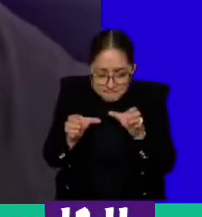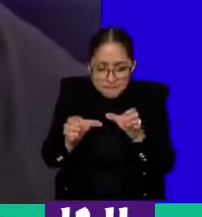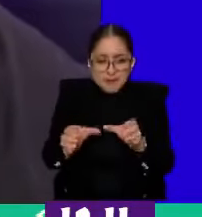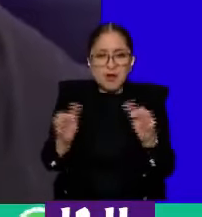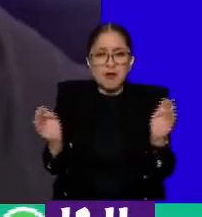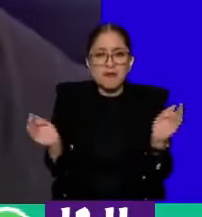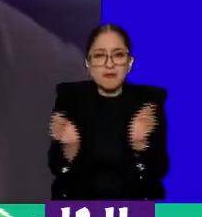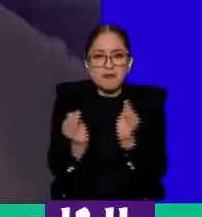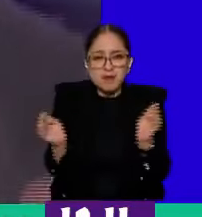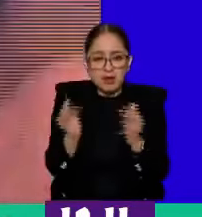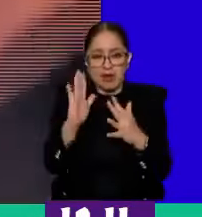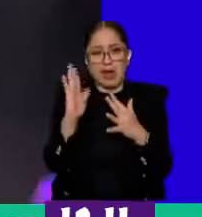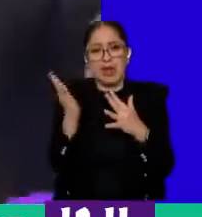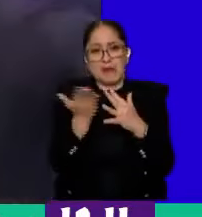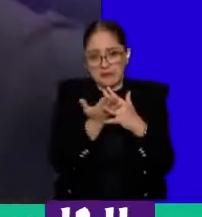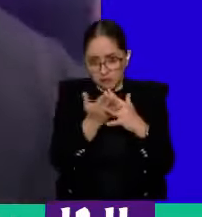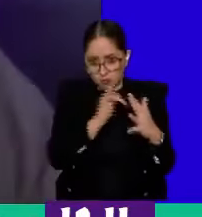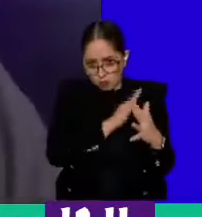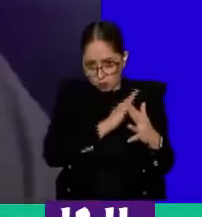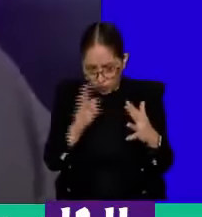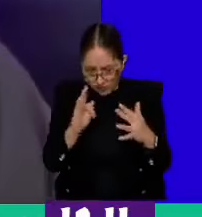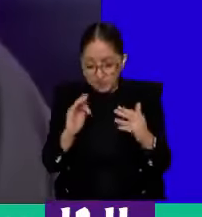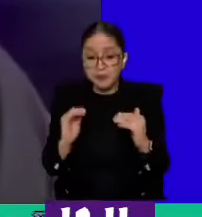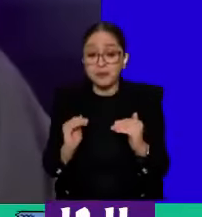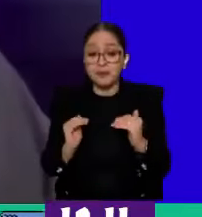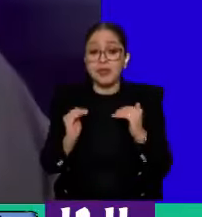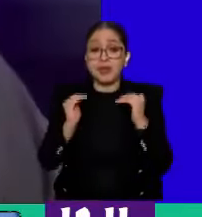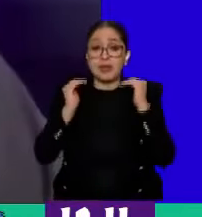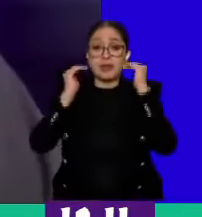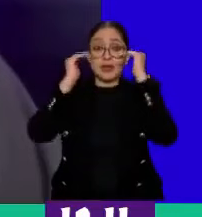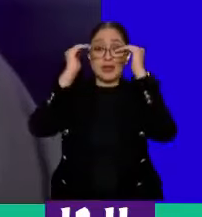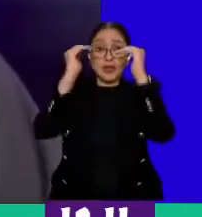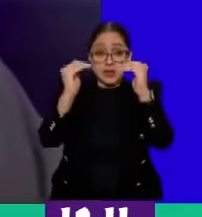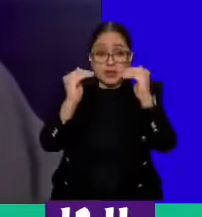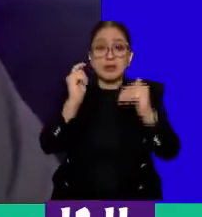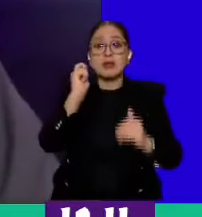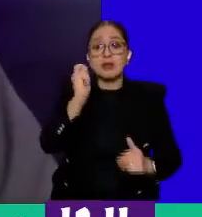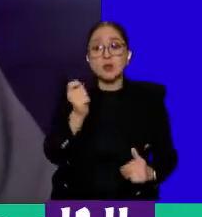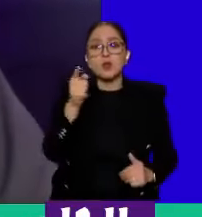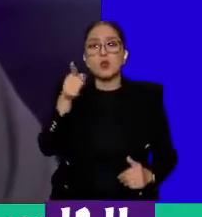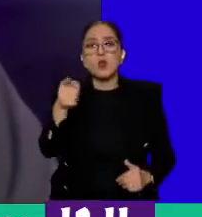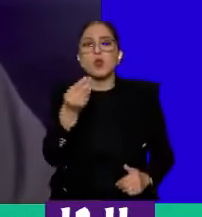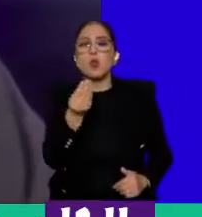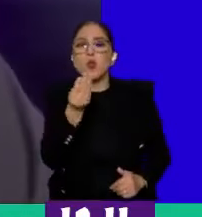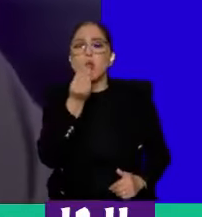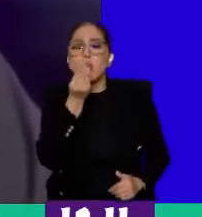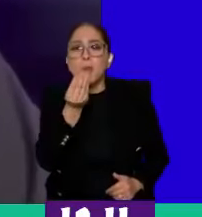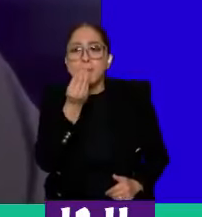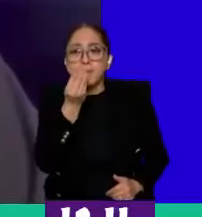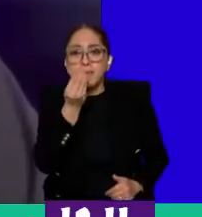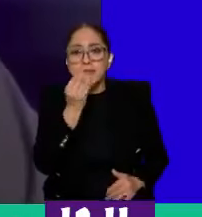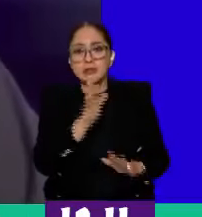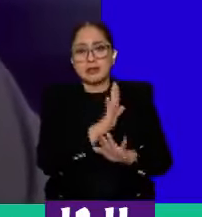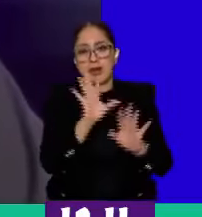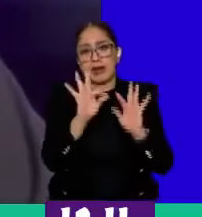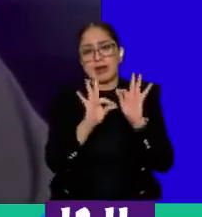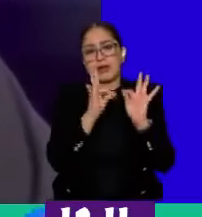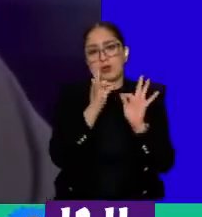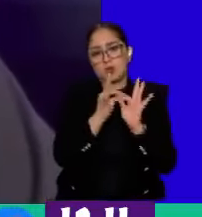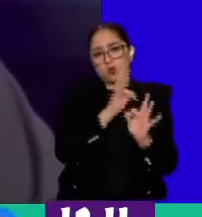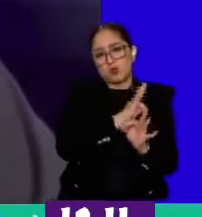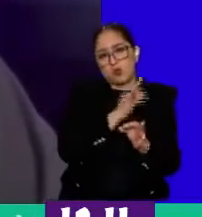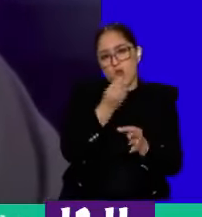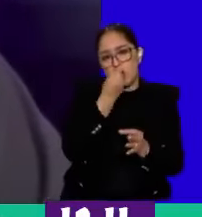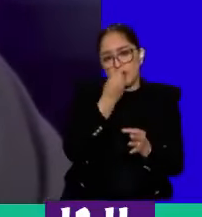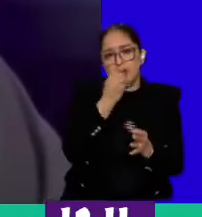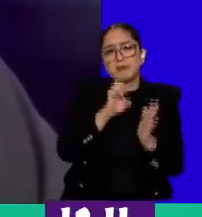que es la parte del medio. En la parte de arriba del refrigerador van los alimentos que se puede decir que ya están listos para comer, por ejemplo las carnes